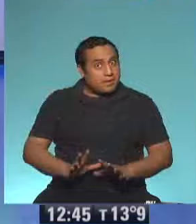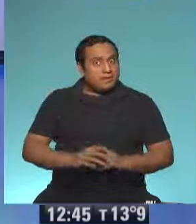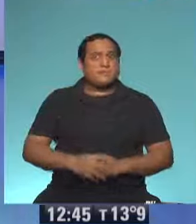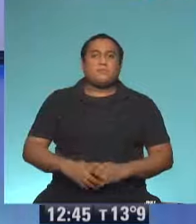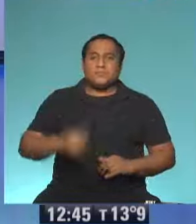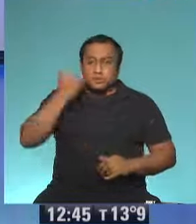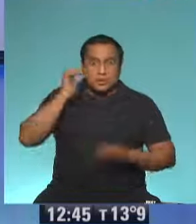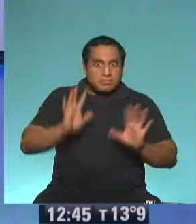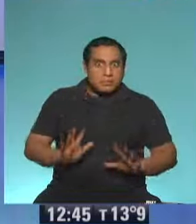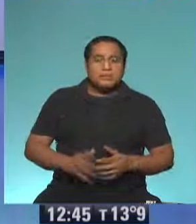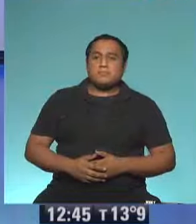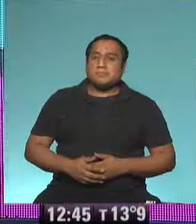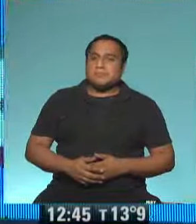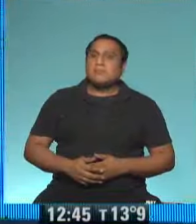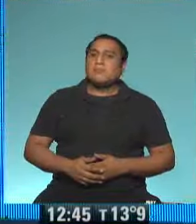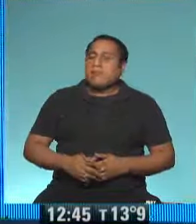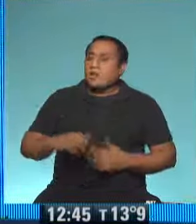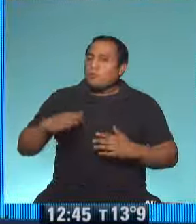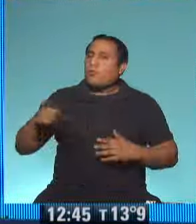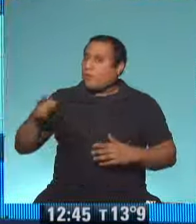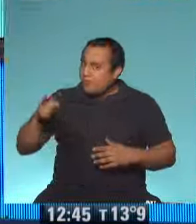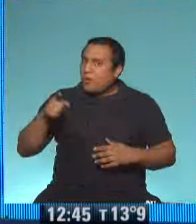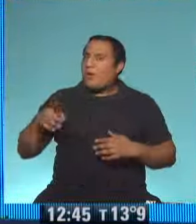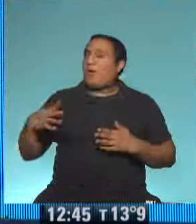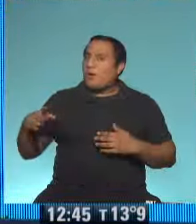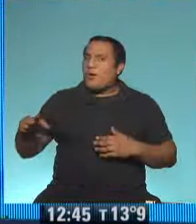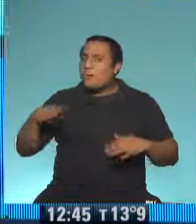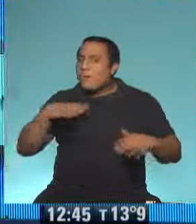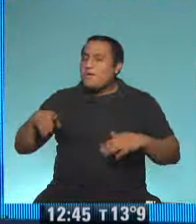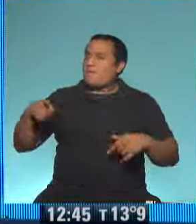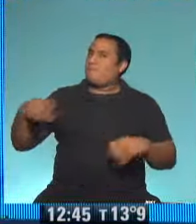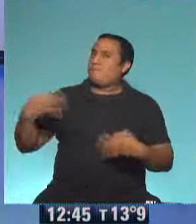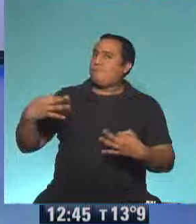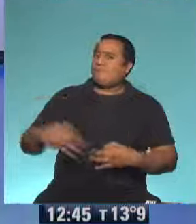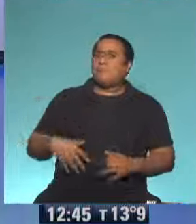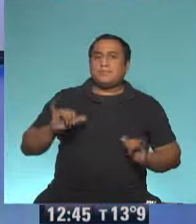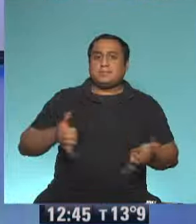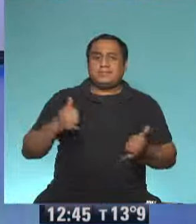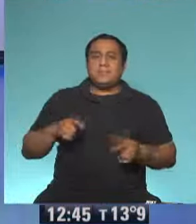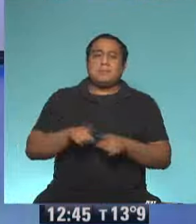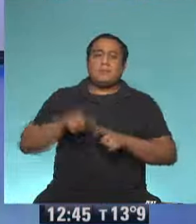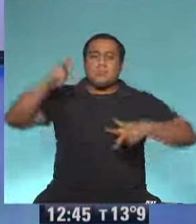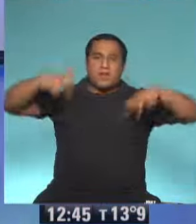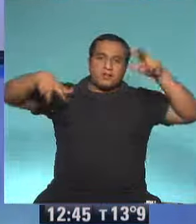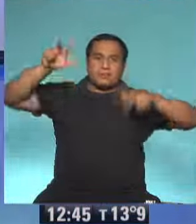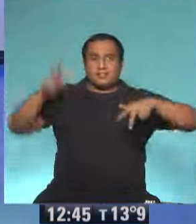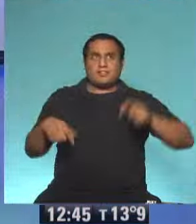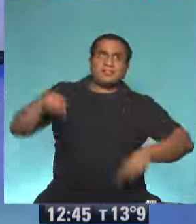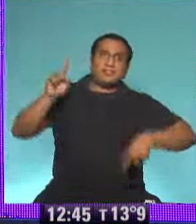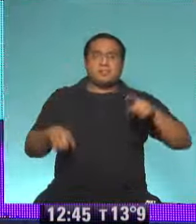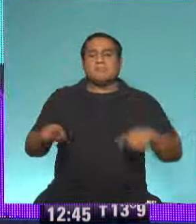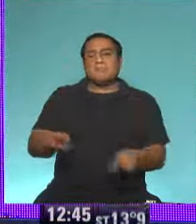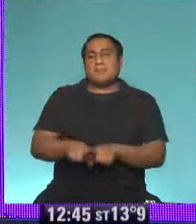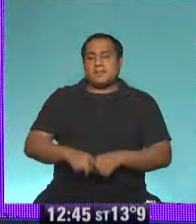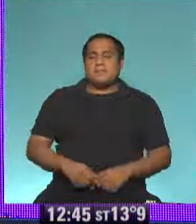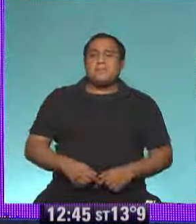ya estamos muy preparados. Muy bien que estuviste entrando en calor, así que sí, en calor tan como original. La mañana. Buena, ¿eh? Claro. Muy buena. Está buenísima. Bueno, mientras tanto